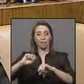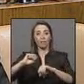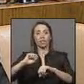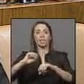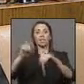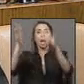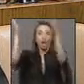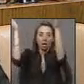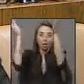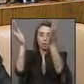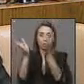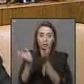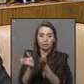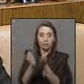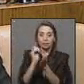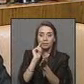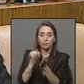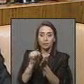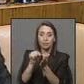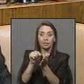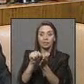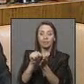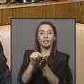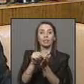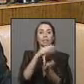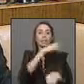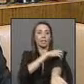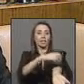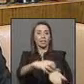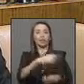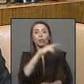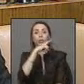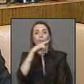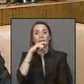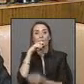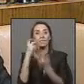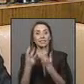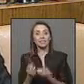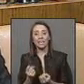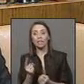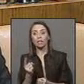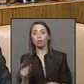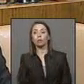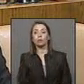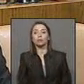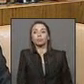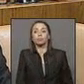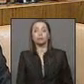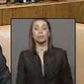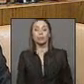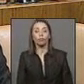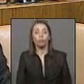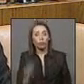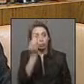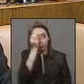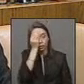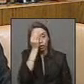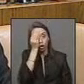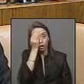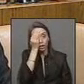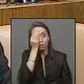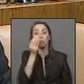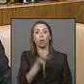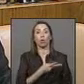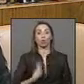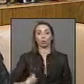cuencas, sobre todo en las regiones que han sido afectadas por la sequía, como es el caso de la región de Coquimbo, donde